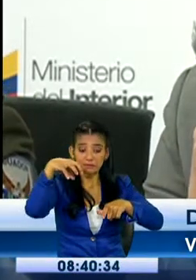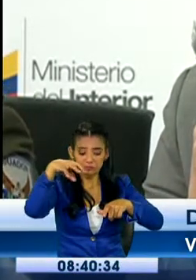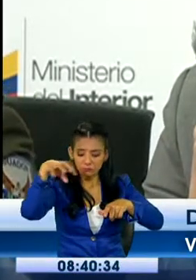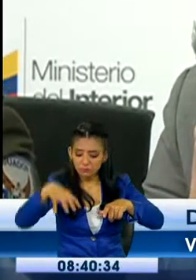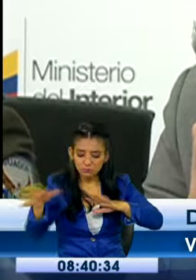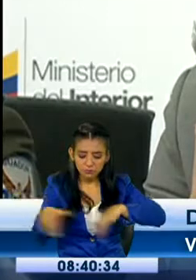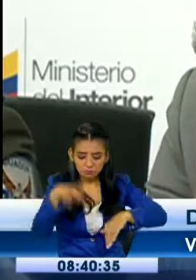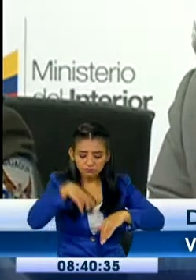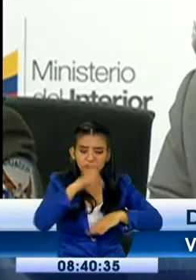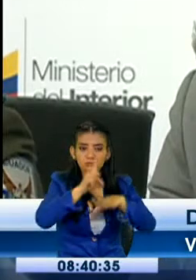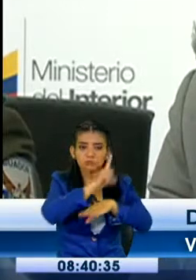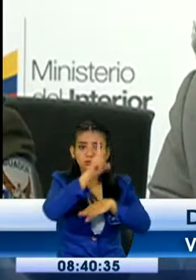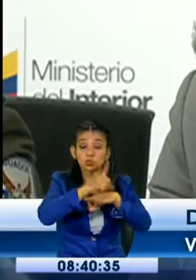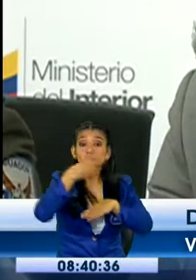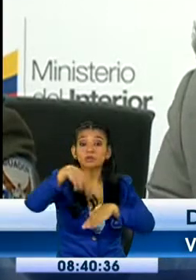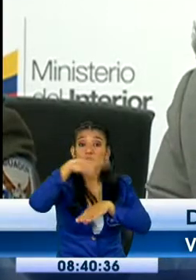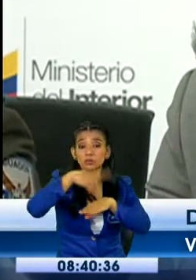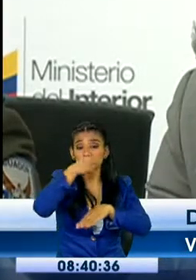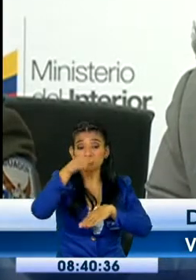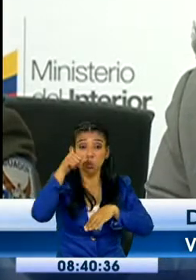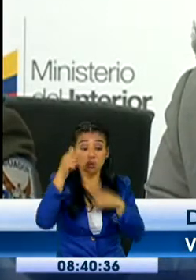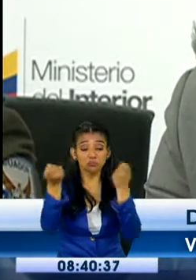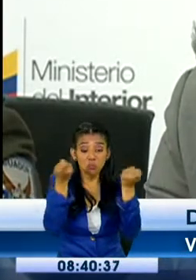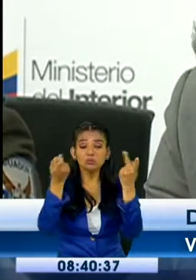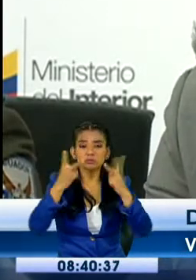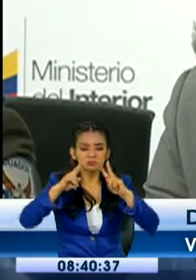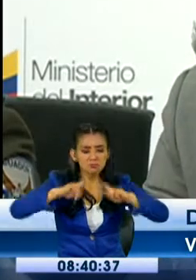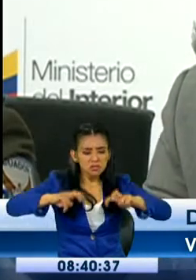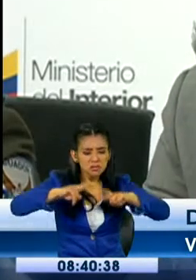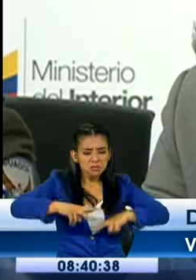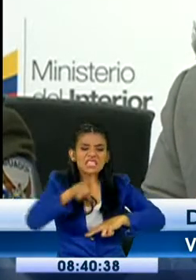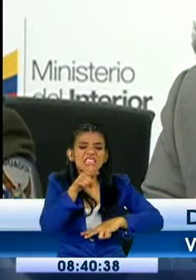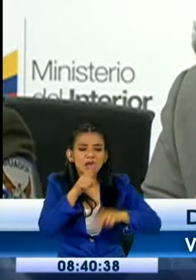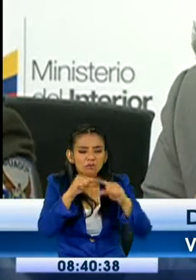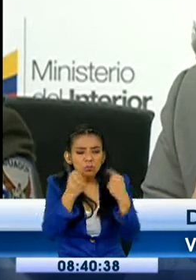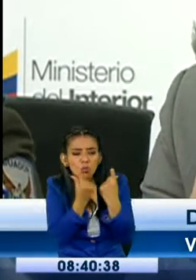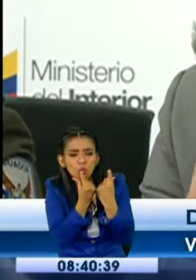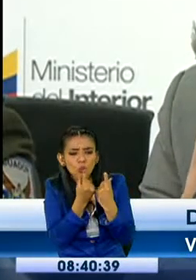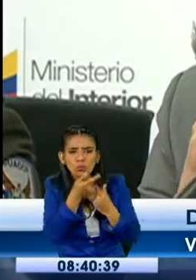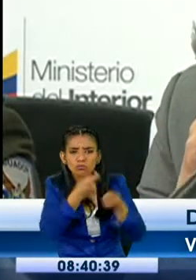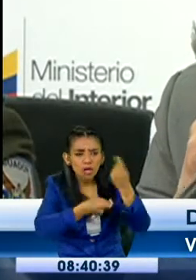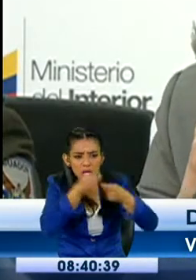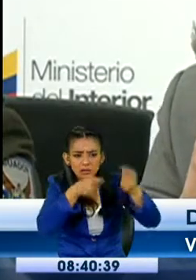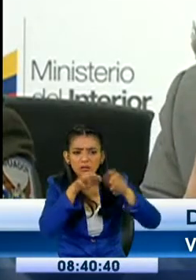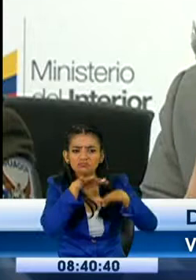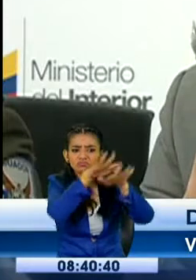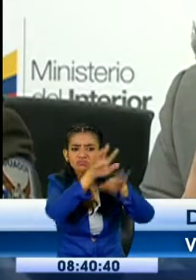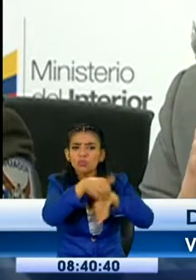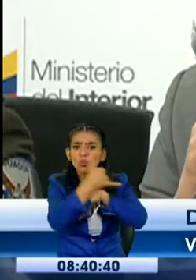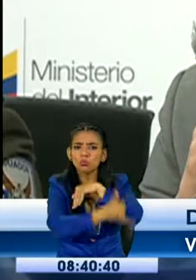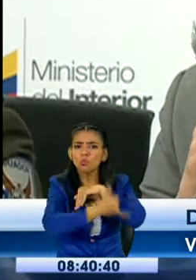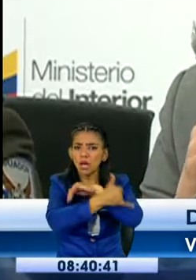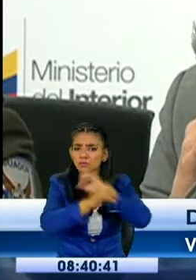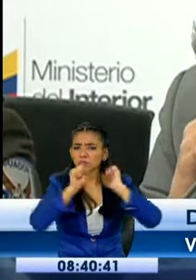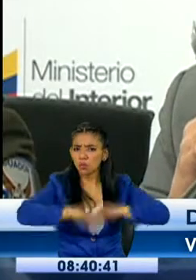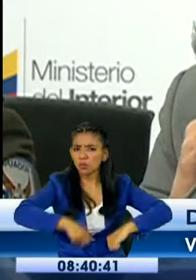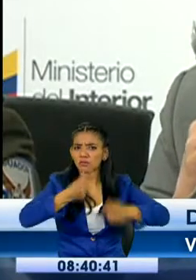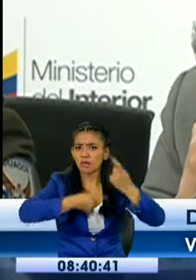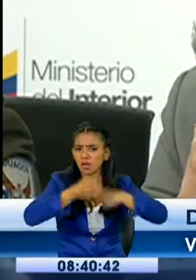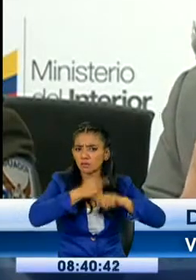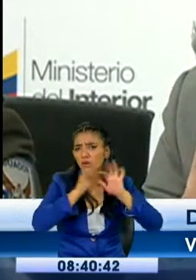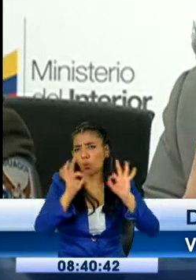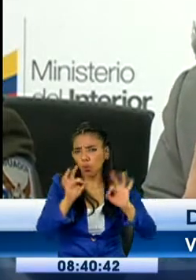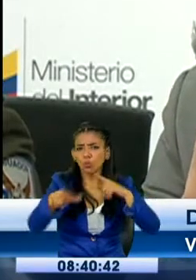la Dirección Nacional Antinarcóticos está realizando ya las investigaciones para conocer a qué grupos delictivos de otros países o de otros